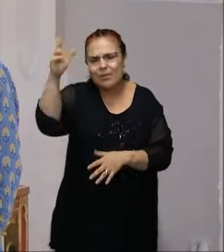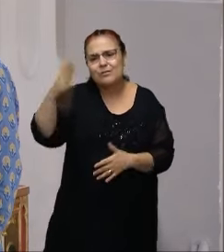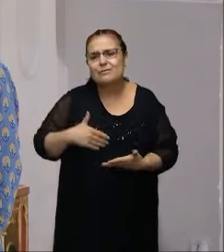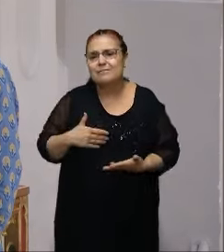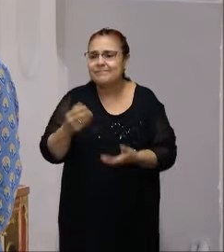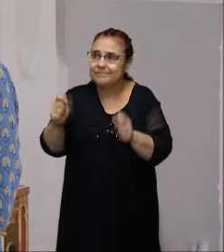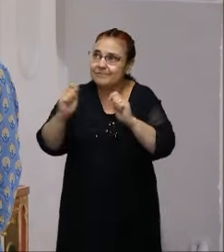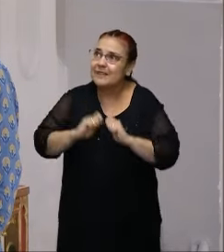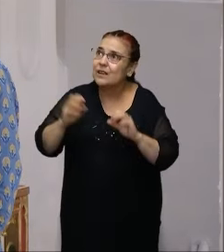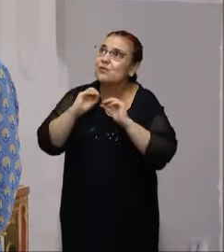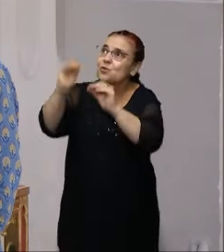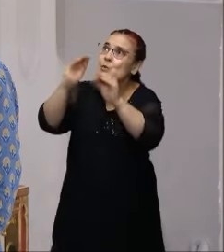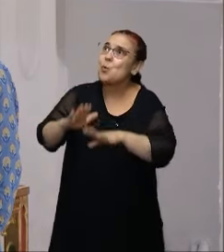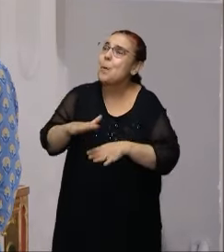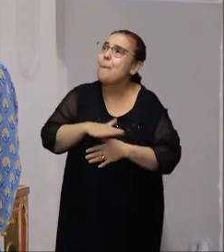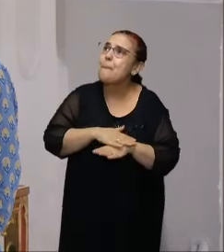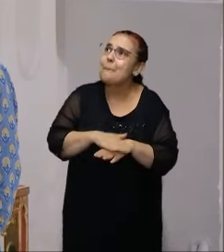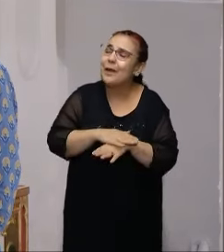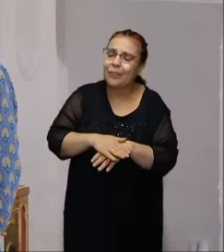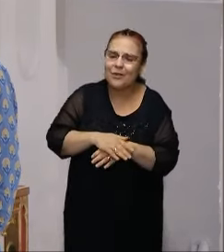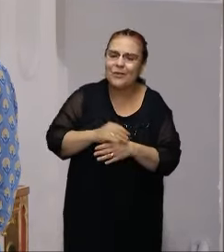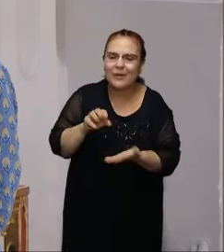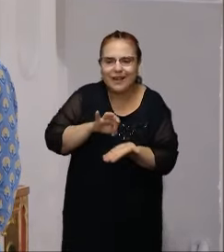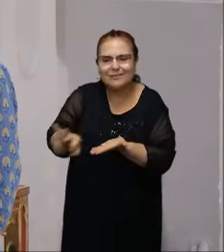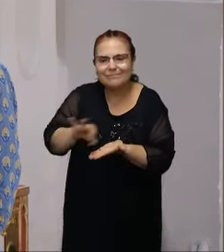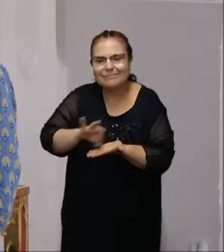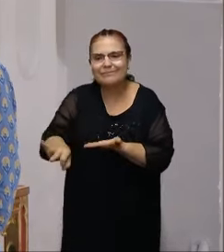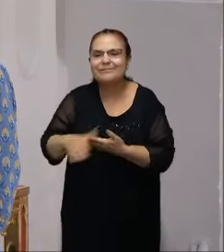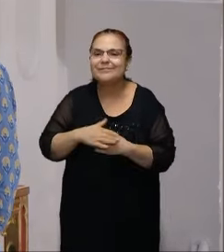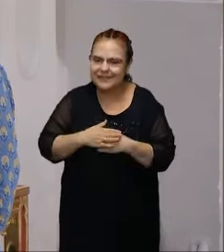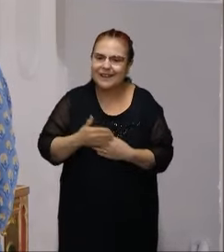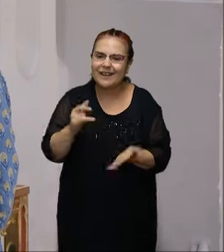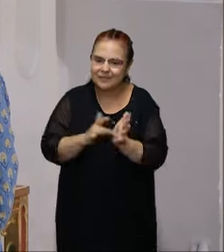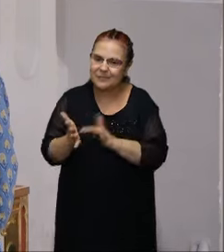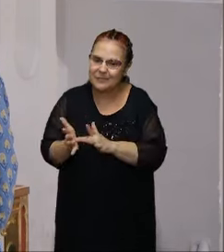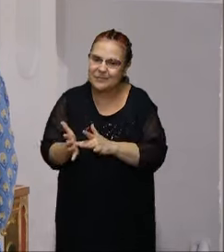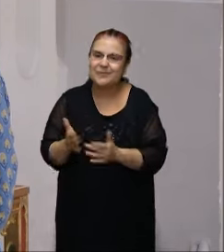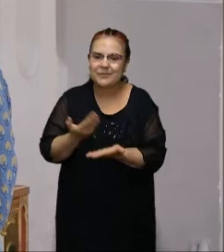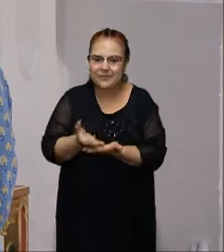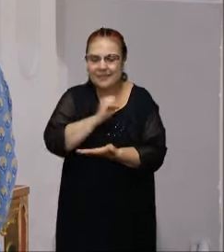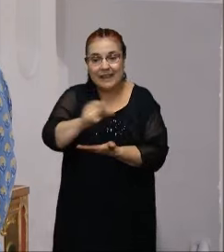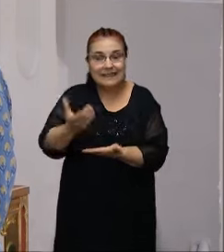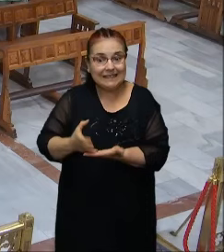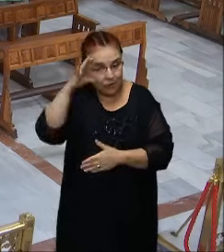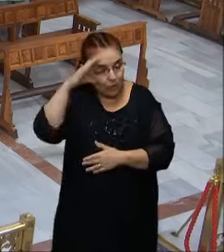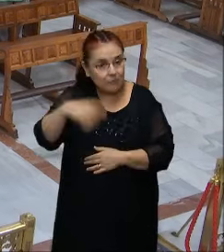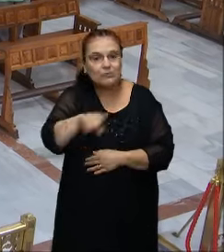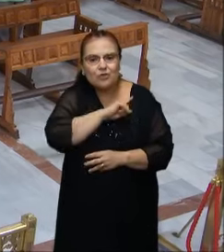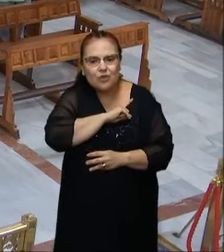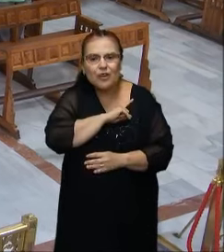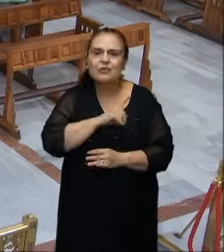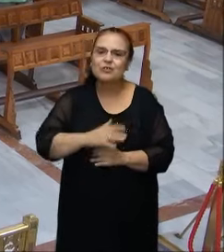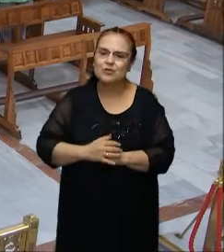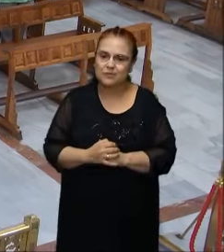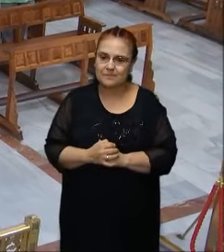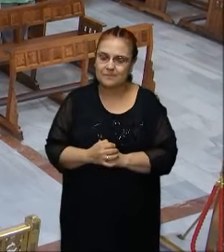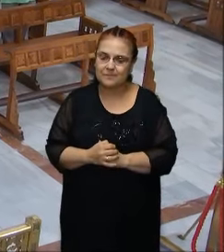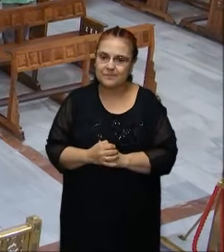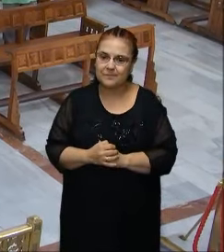perdón y haga de nosotros fieles seguidores de Jesucristo. Roguemos al Señor. Te rogamos,